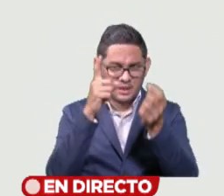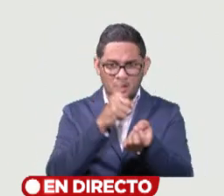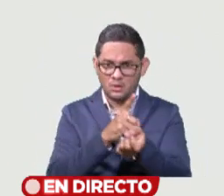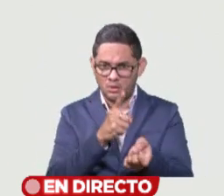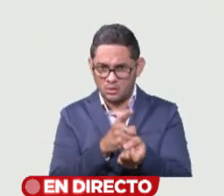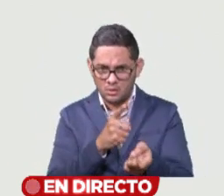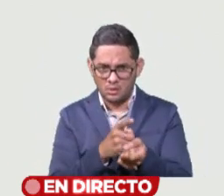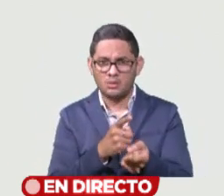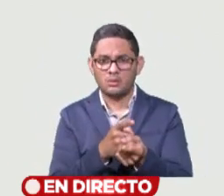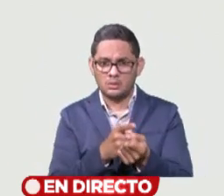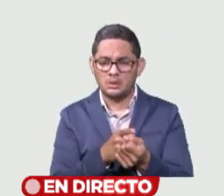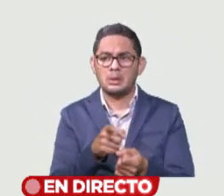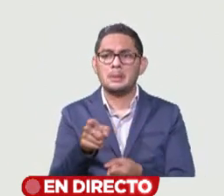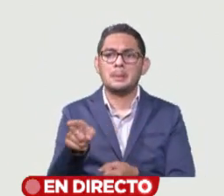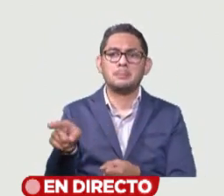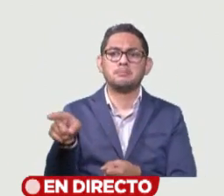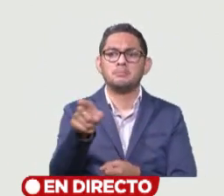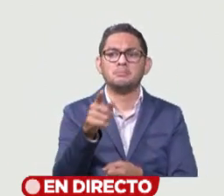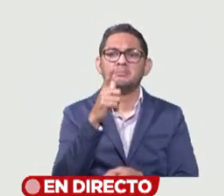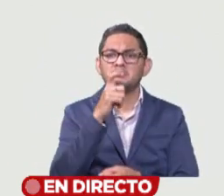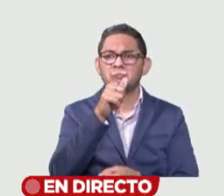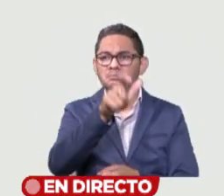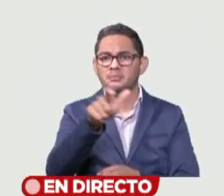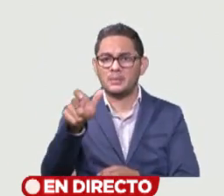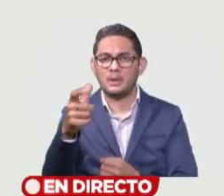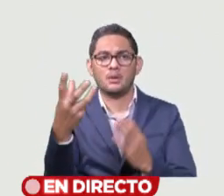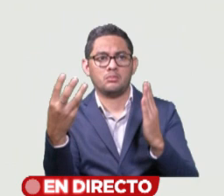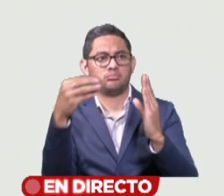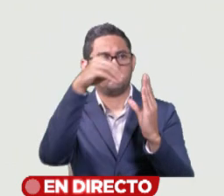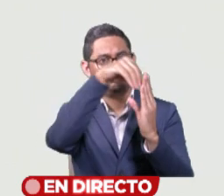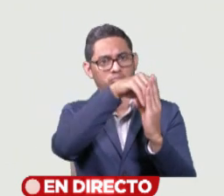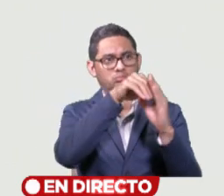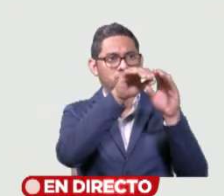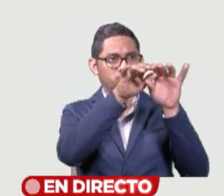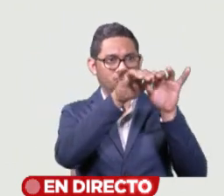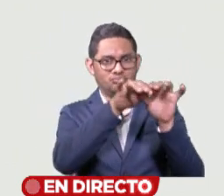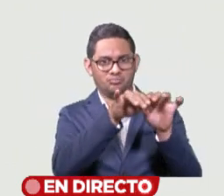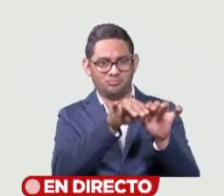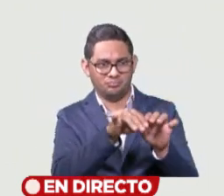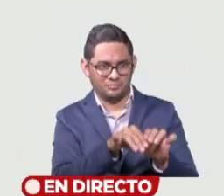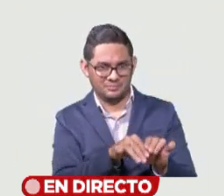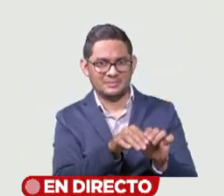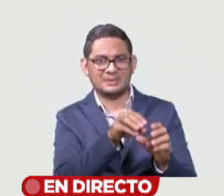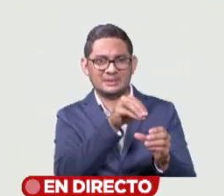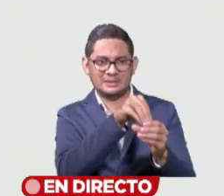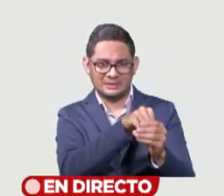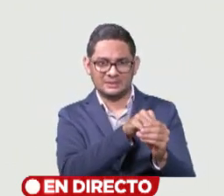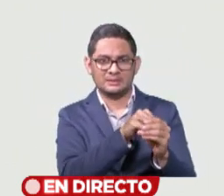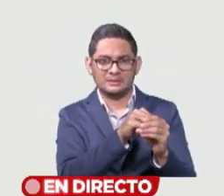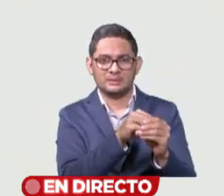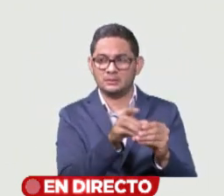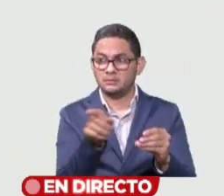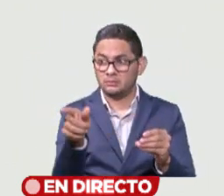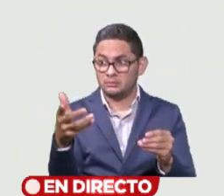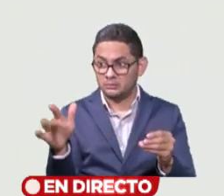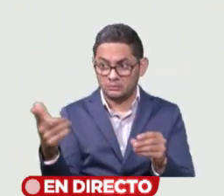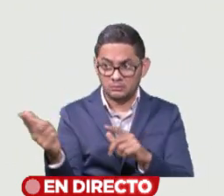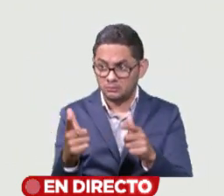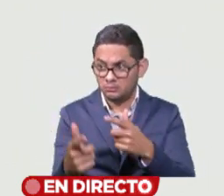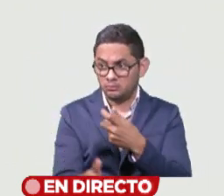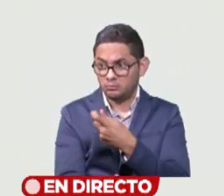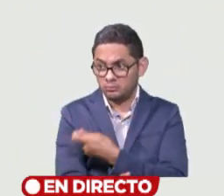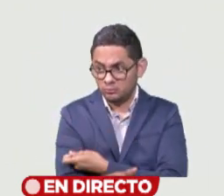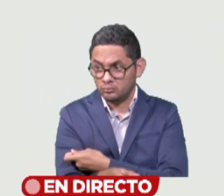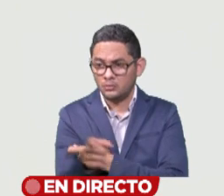de base de datos de este personal de salud que va a ser cruzada con la información que se llega a capturar en el momento que la persona está